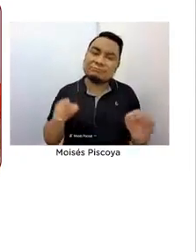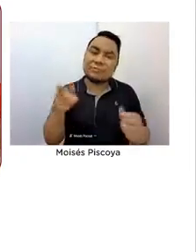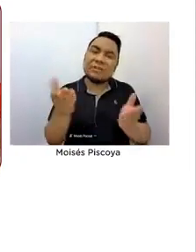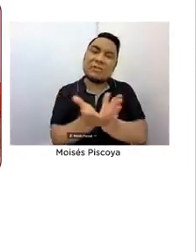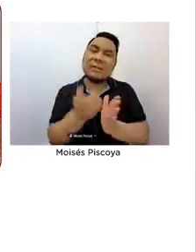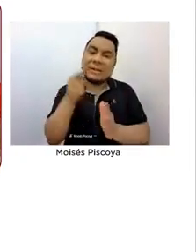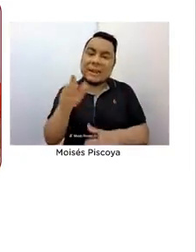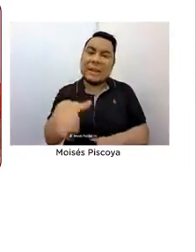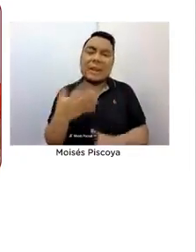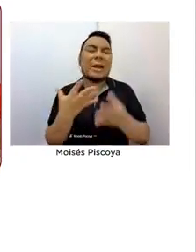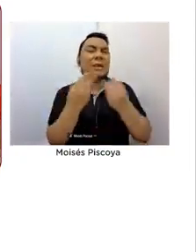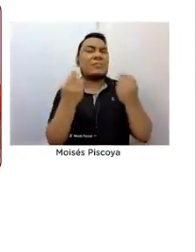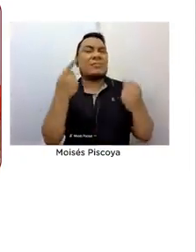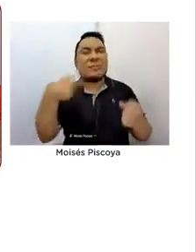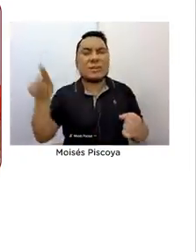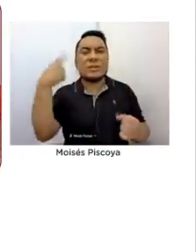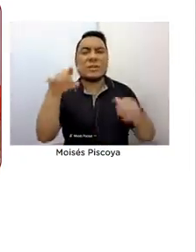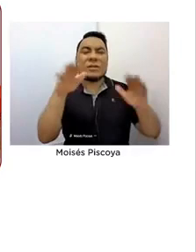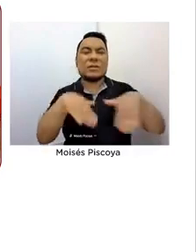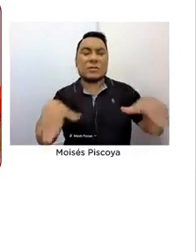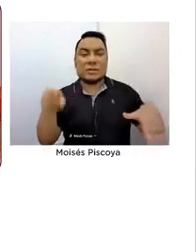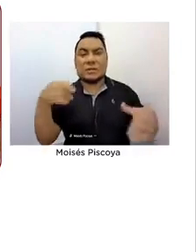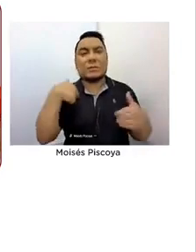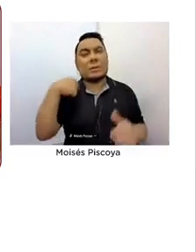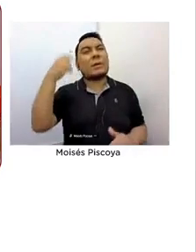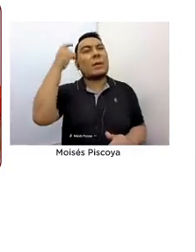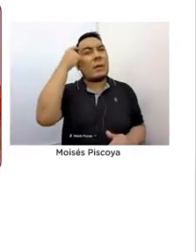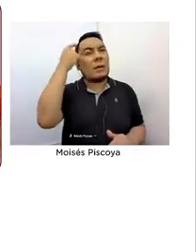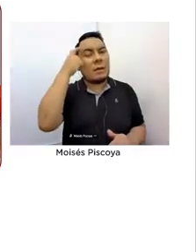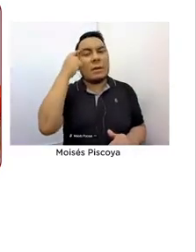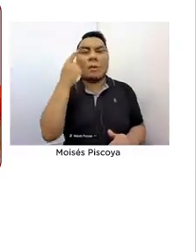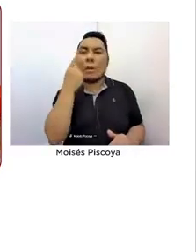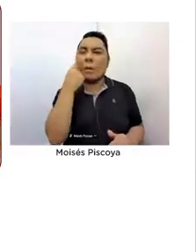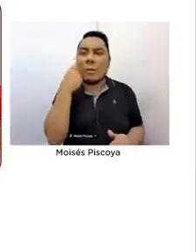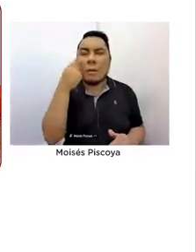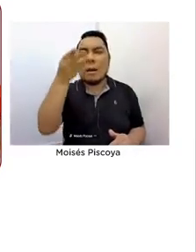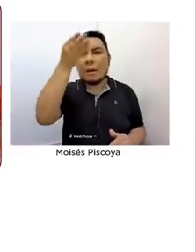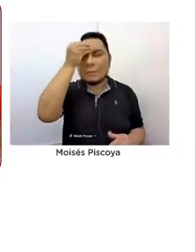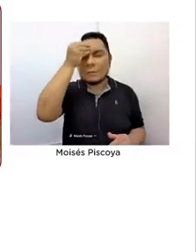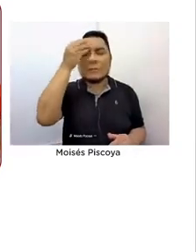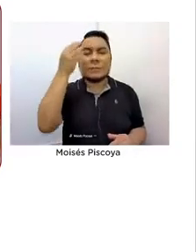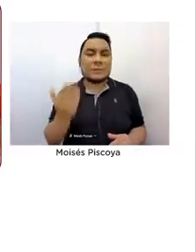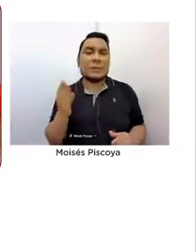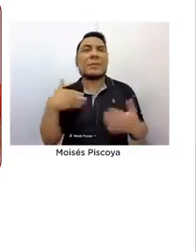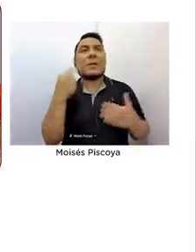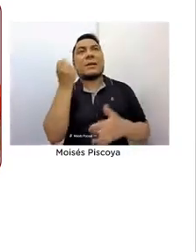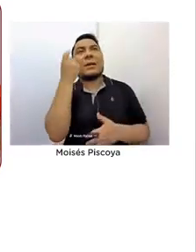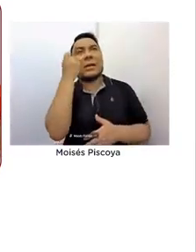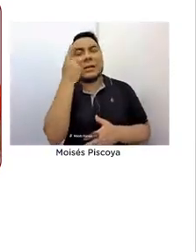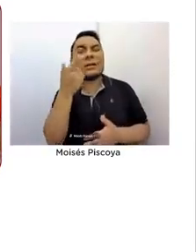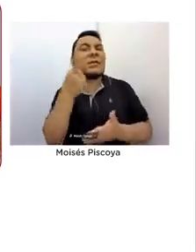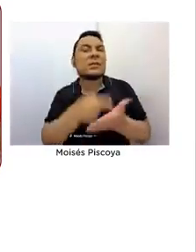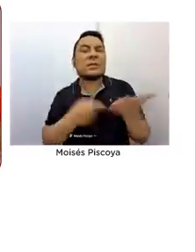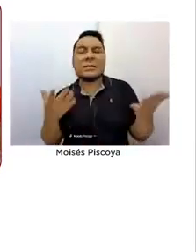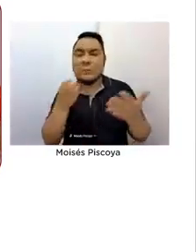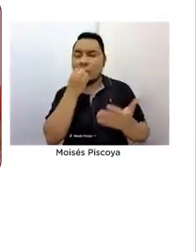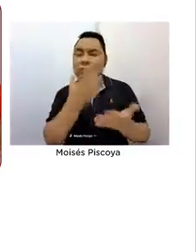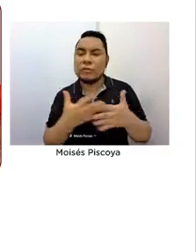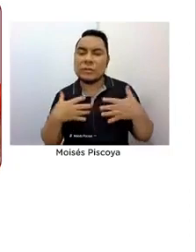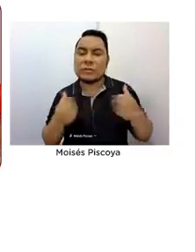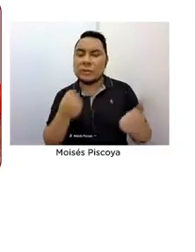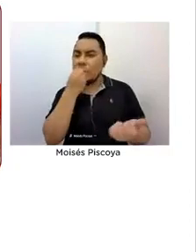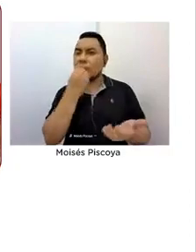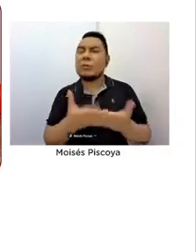ahí están millones y millones de niños que si tienen las nociones, los conocimientos para entender qué es una buena salud, una buena